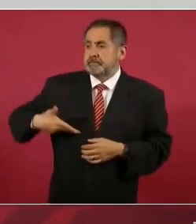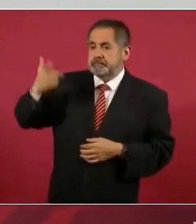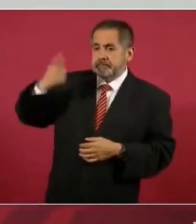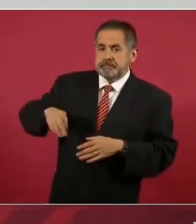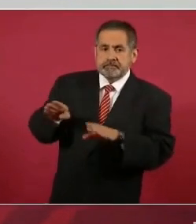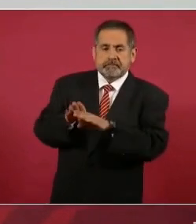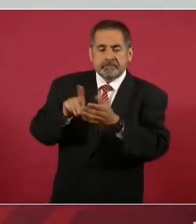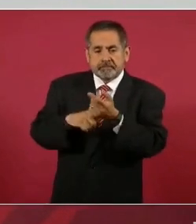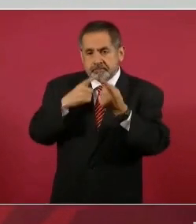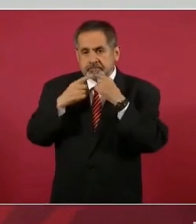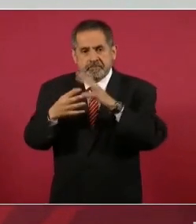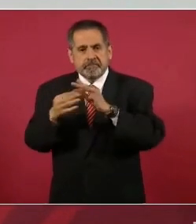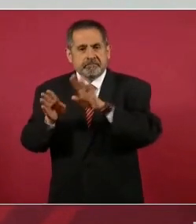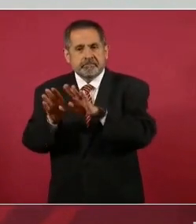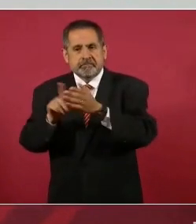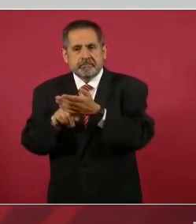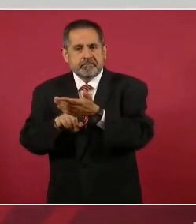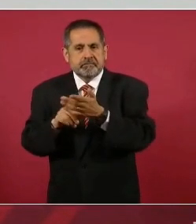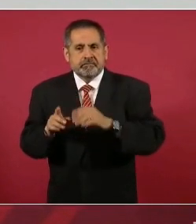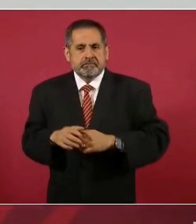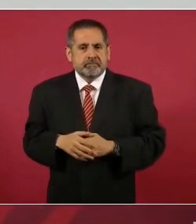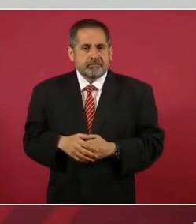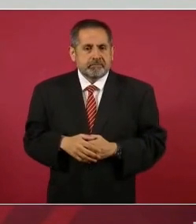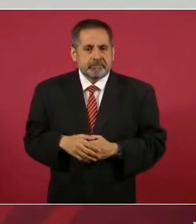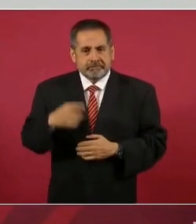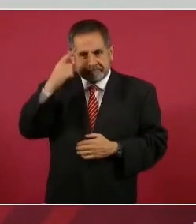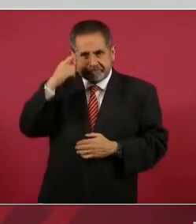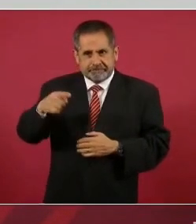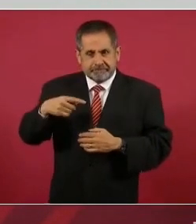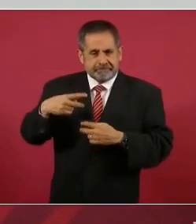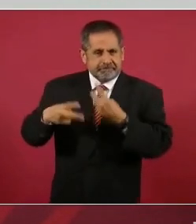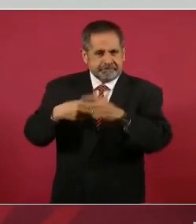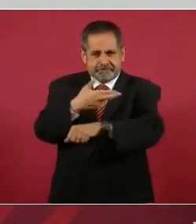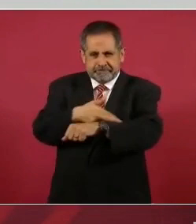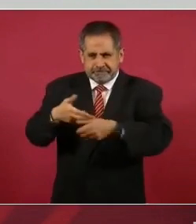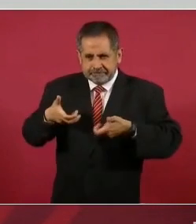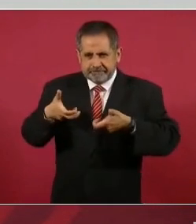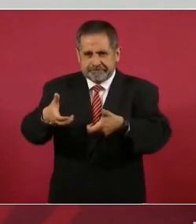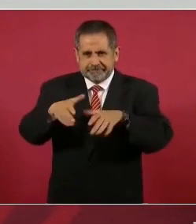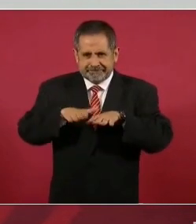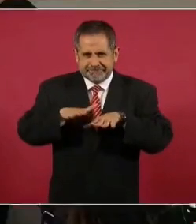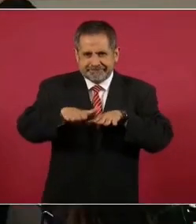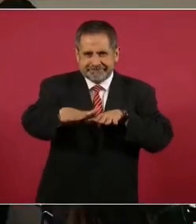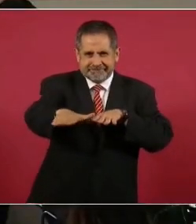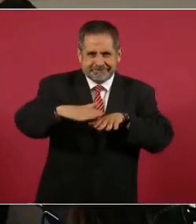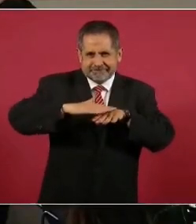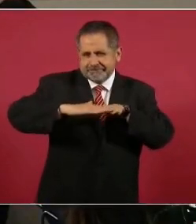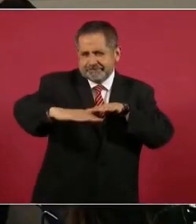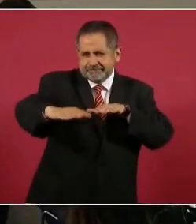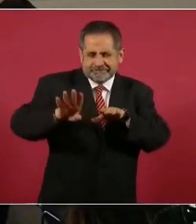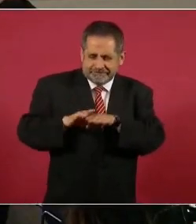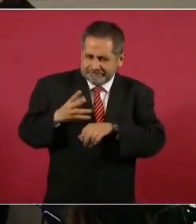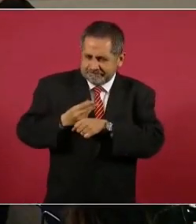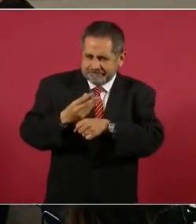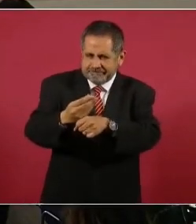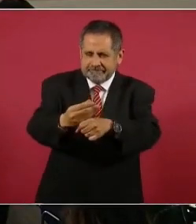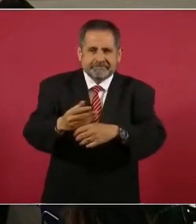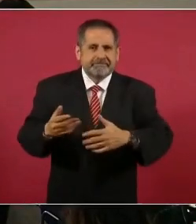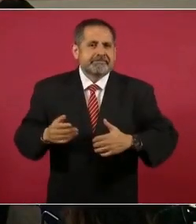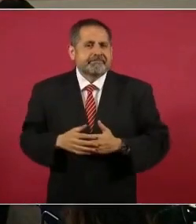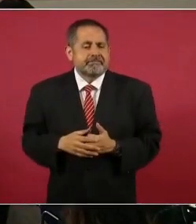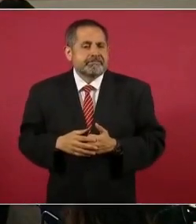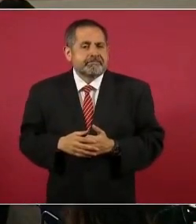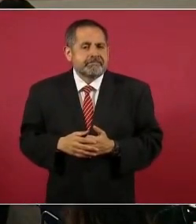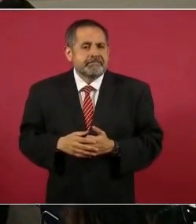ocupan en el bacheo de las calles de los estados que están incorporados a esta actividad para ello se